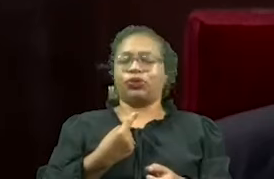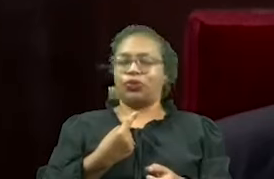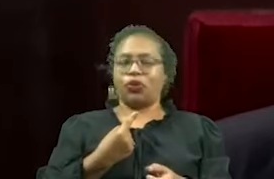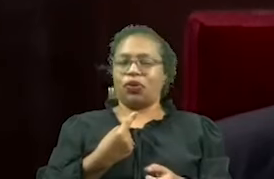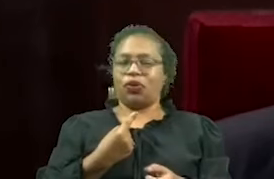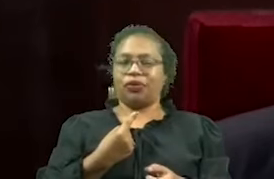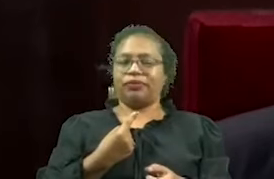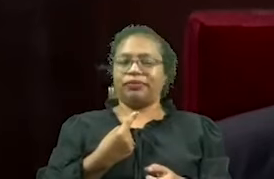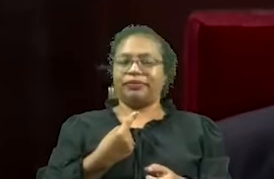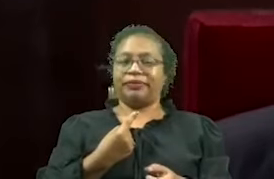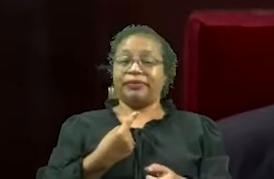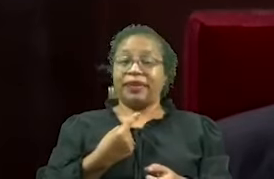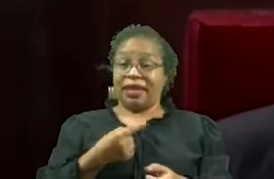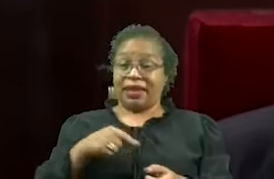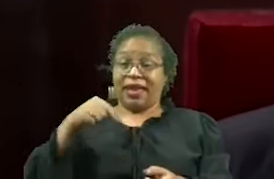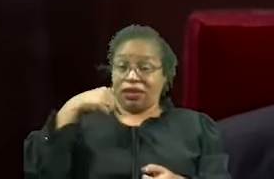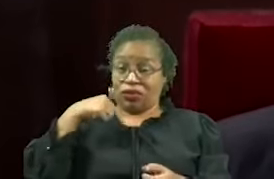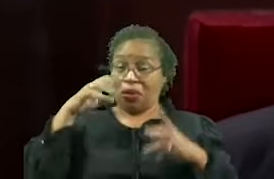de